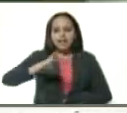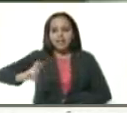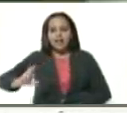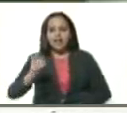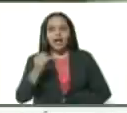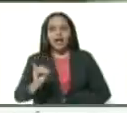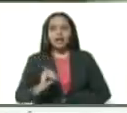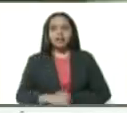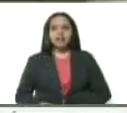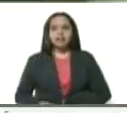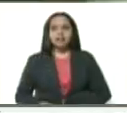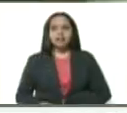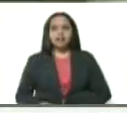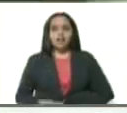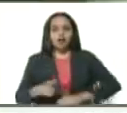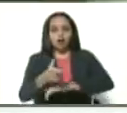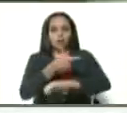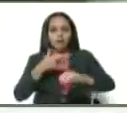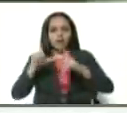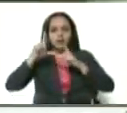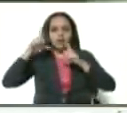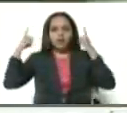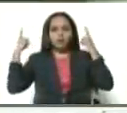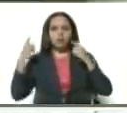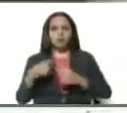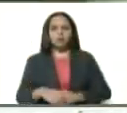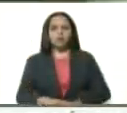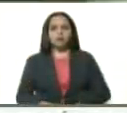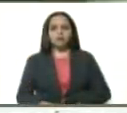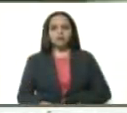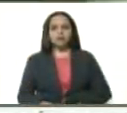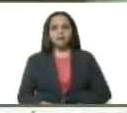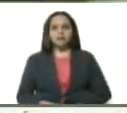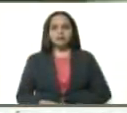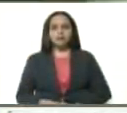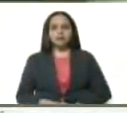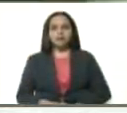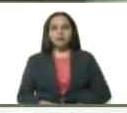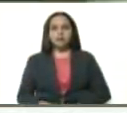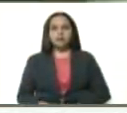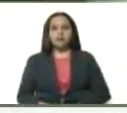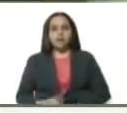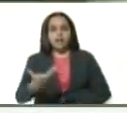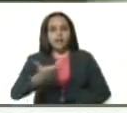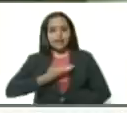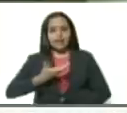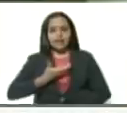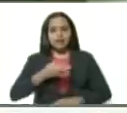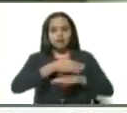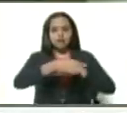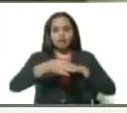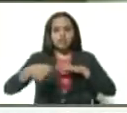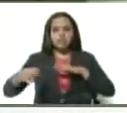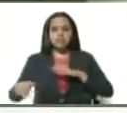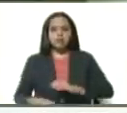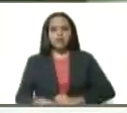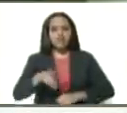García Carneiro, gobernador de La Guaira. José Alejandro Terán, alcalde del municipio